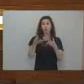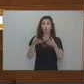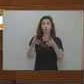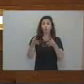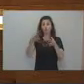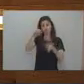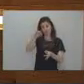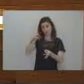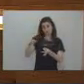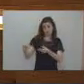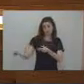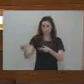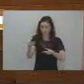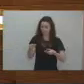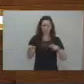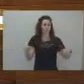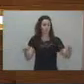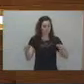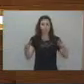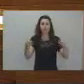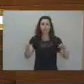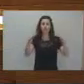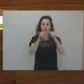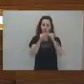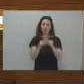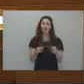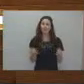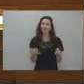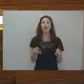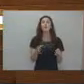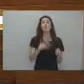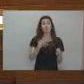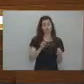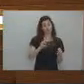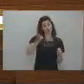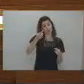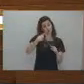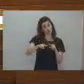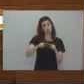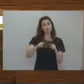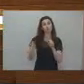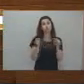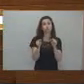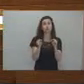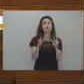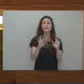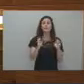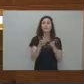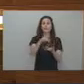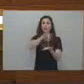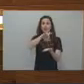programas, señalando coincidencias y estando dispuestos a discutir sobre otros aspectos. No hemos tenido esa reunión